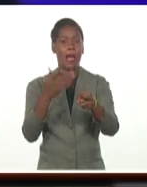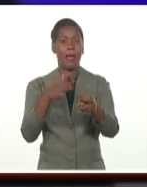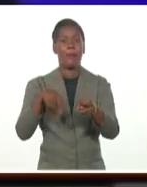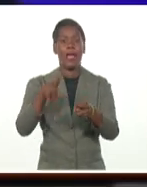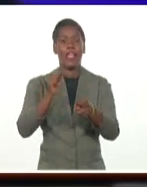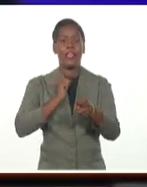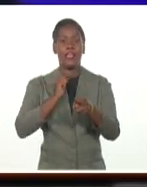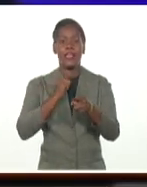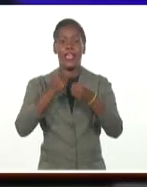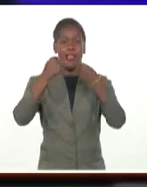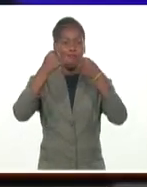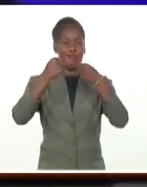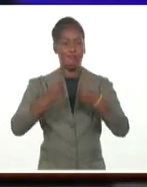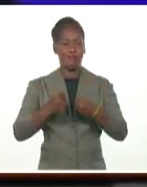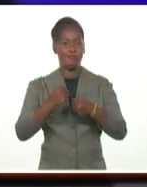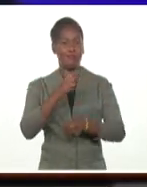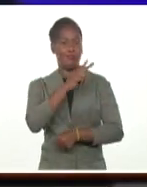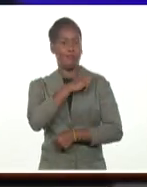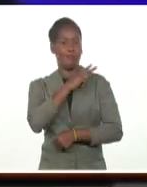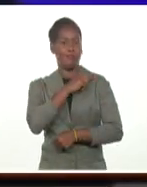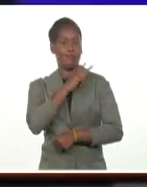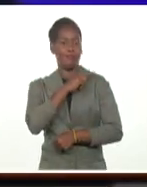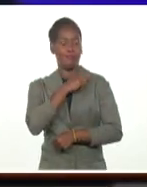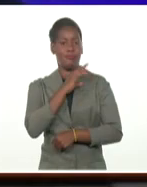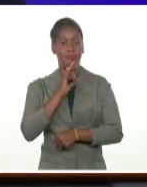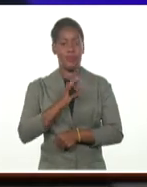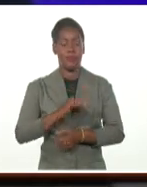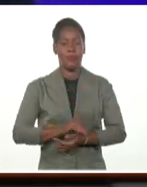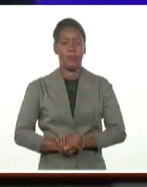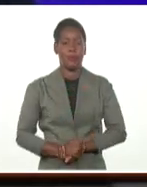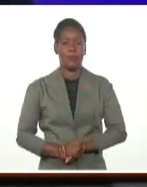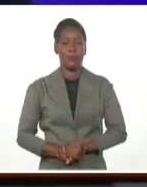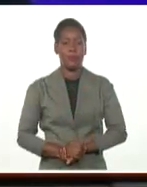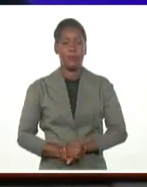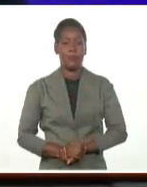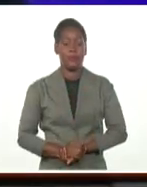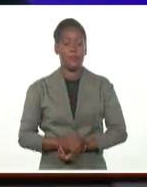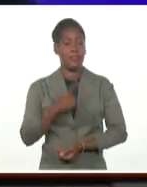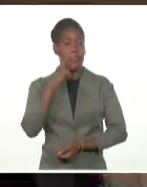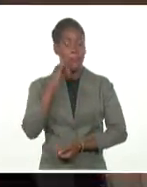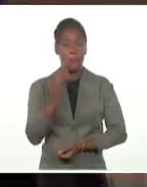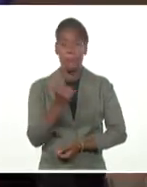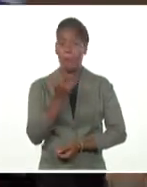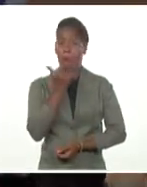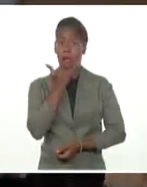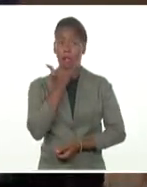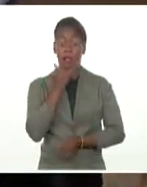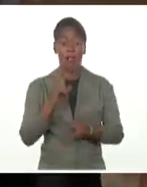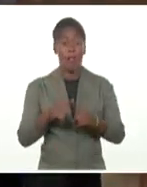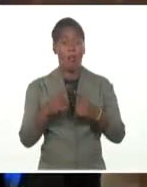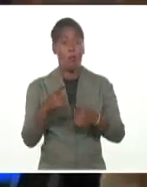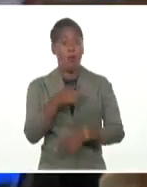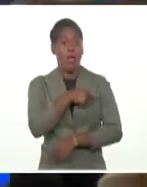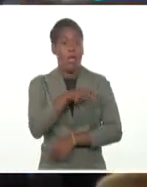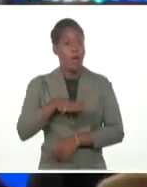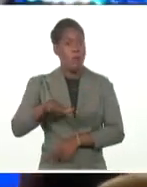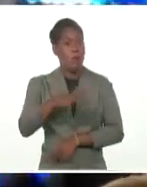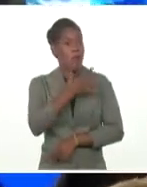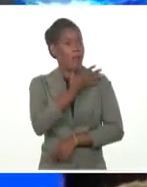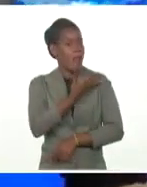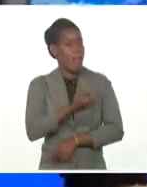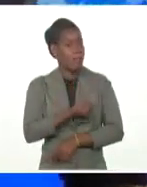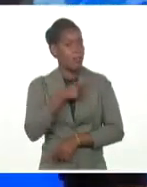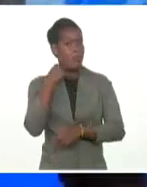su fracaso en integrar un gabinete. Sería un macabro pretexto israelí que está